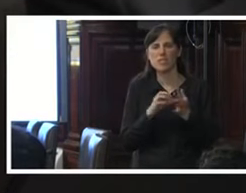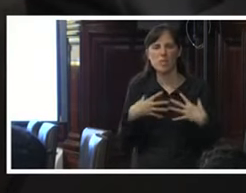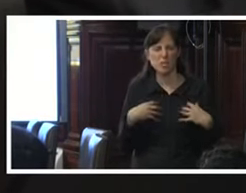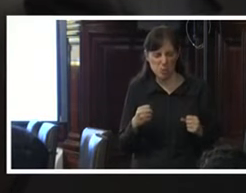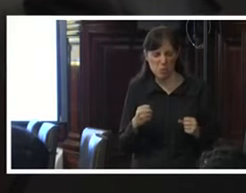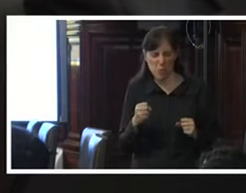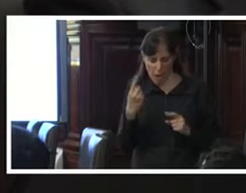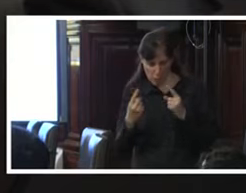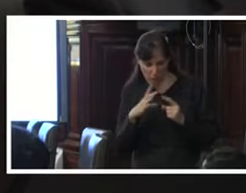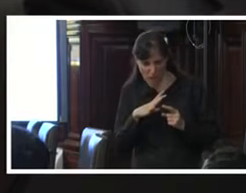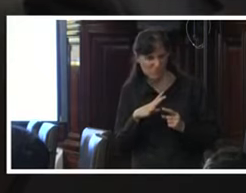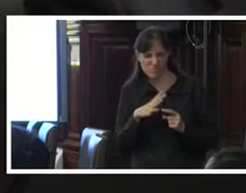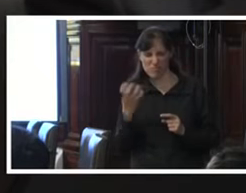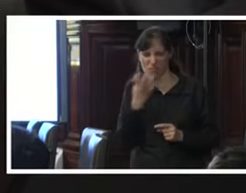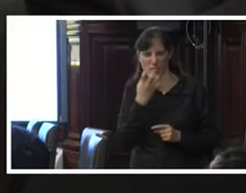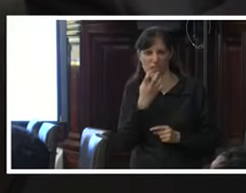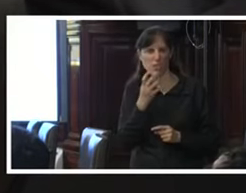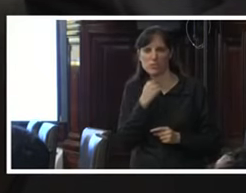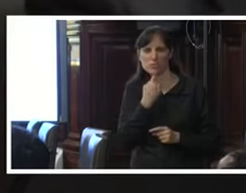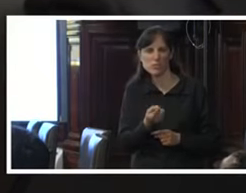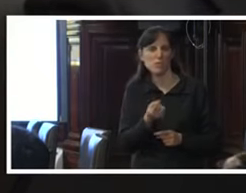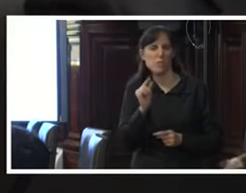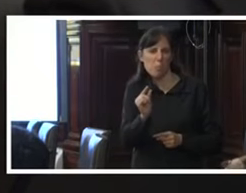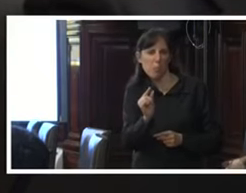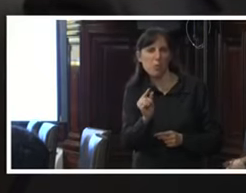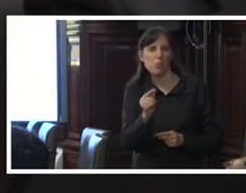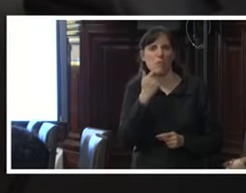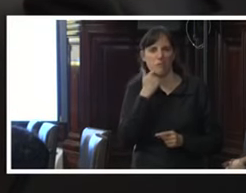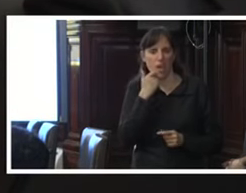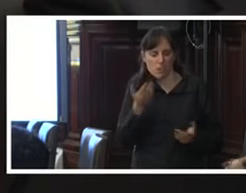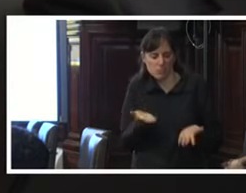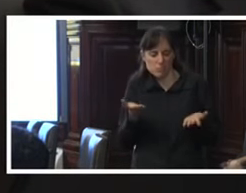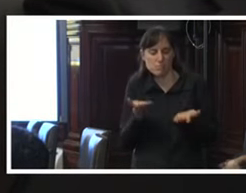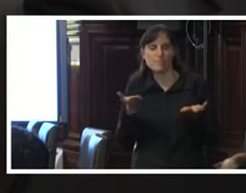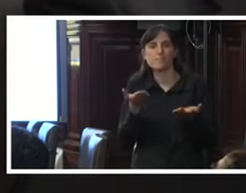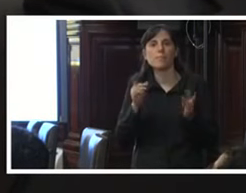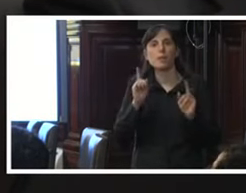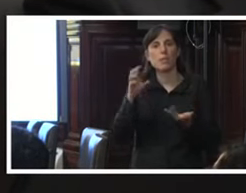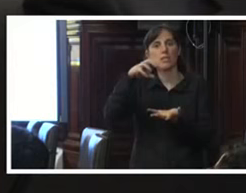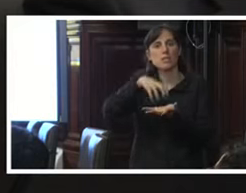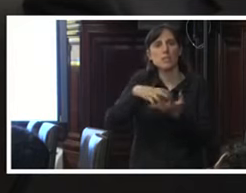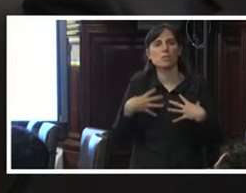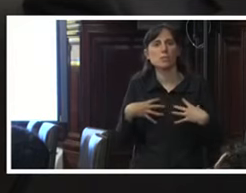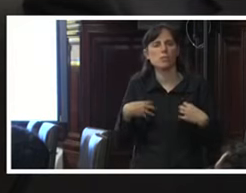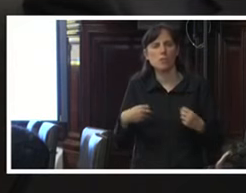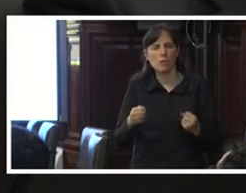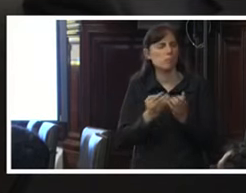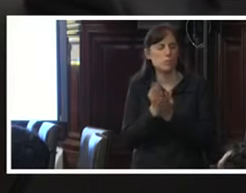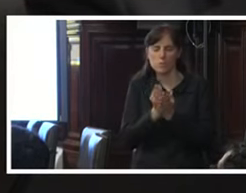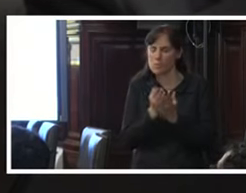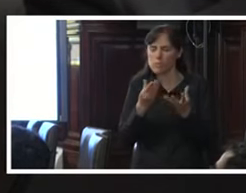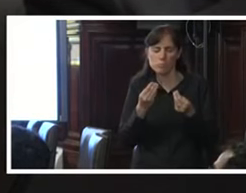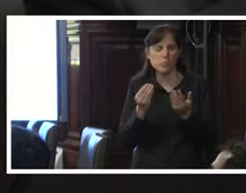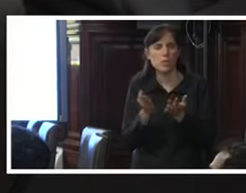para personas adultas mayores en especial con la población del gpp los centros de salud son escenarios de múltiple discriminación